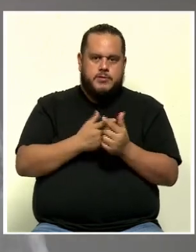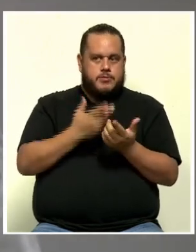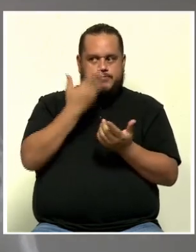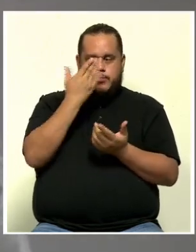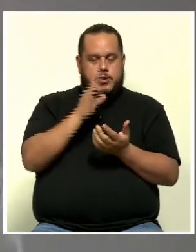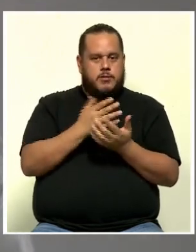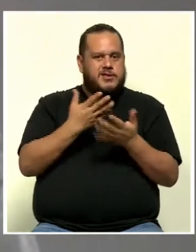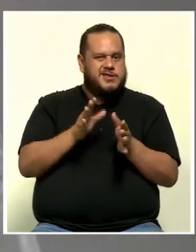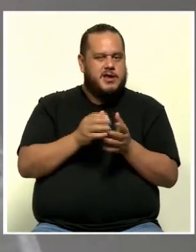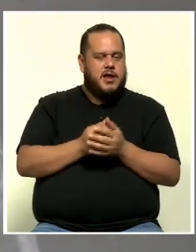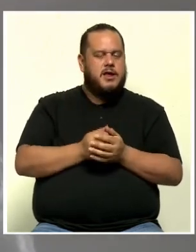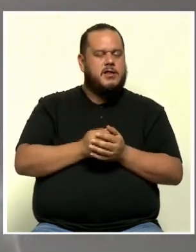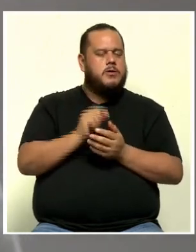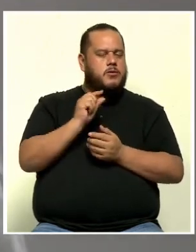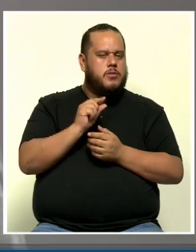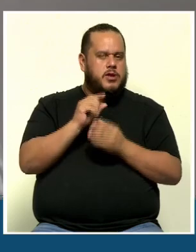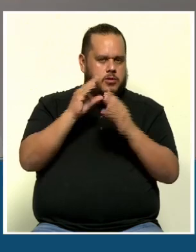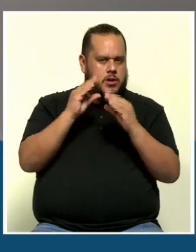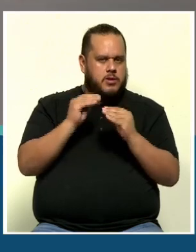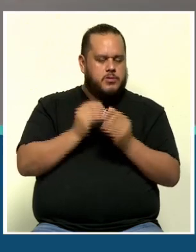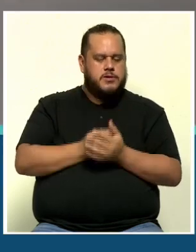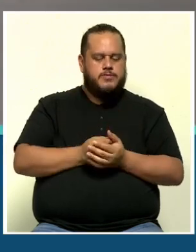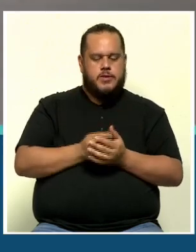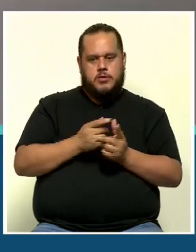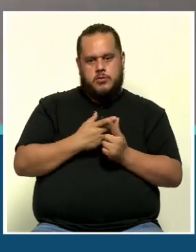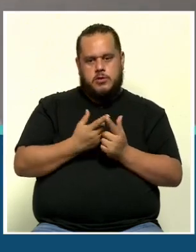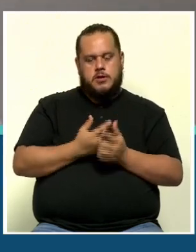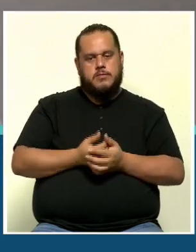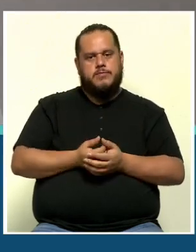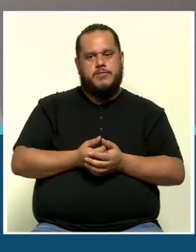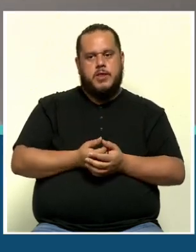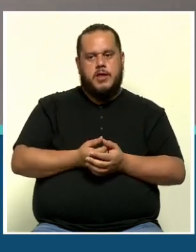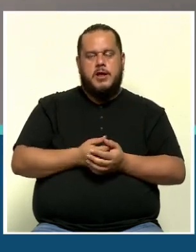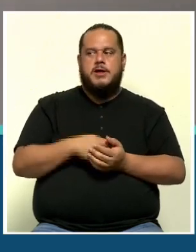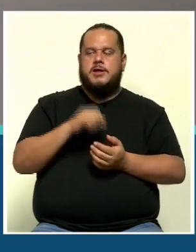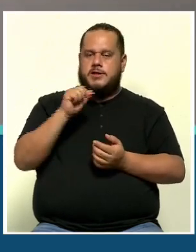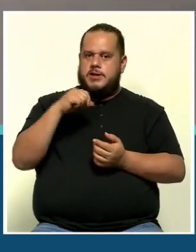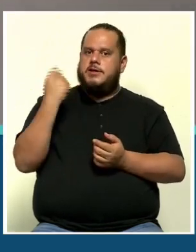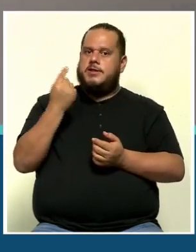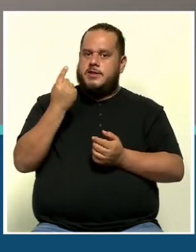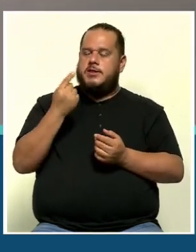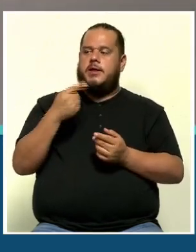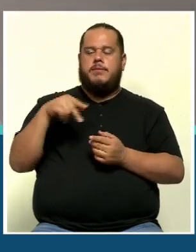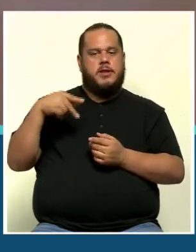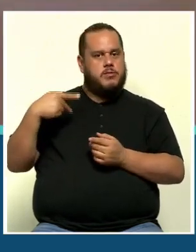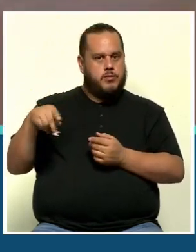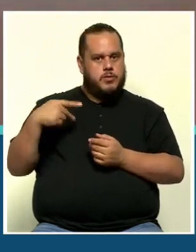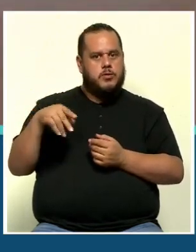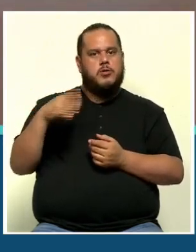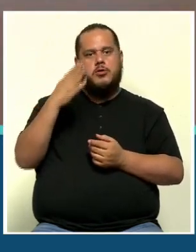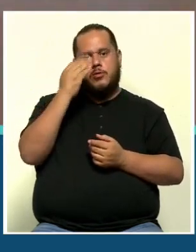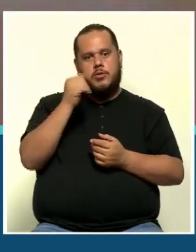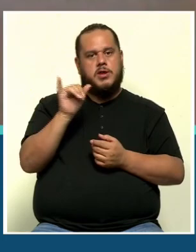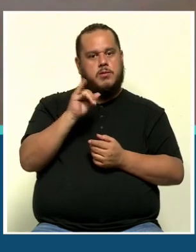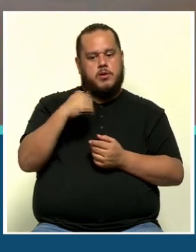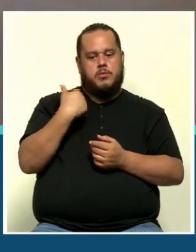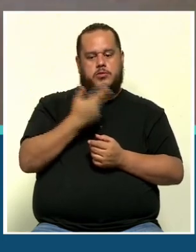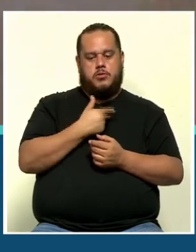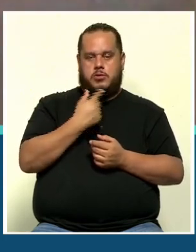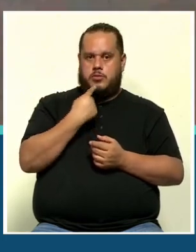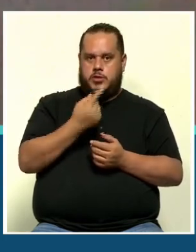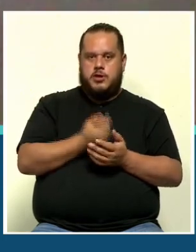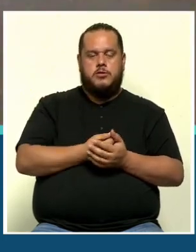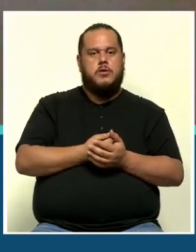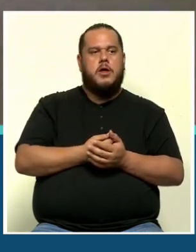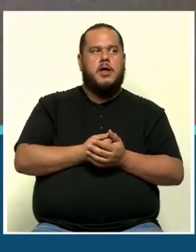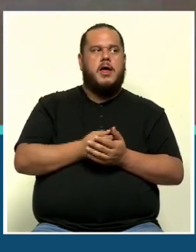estaba ya un poquito la noche, y entonces sí, siempre es muy peligroso porque, como lo hemos dicho, es que este